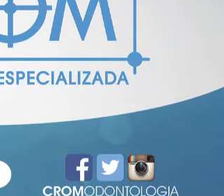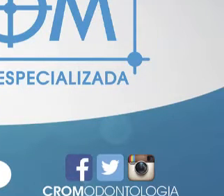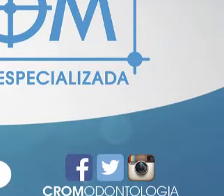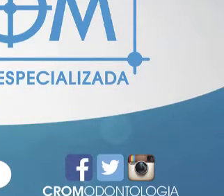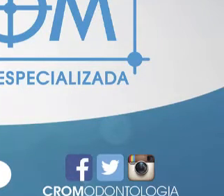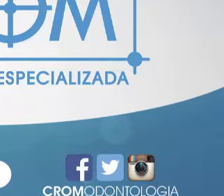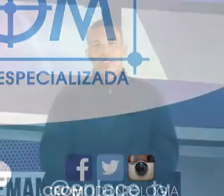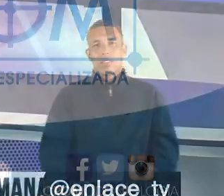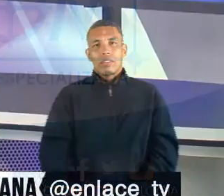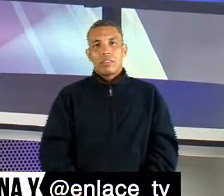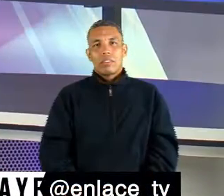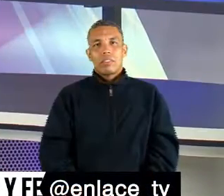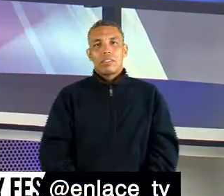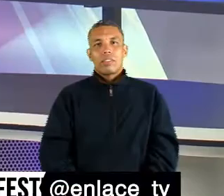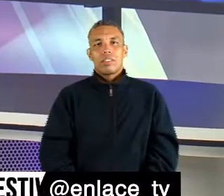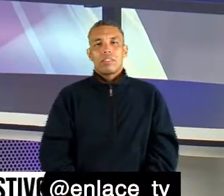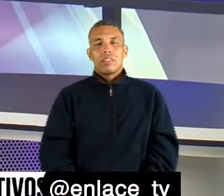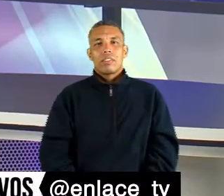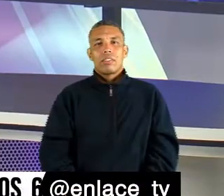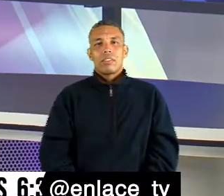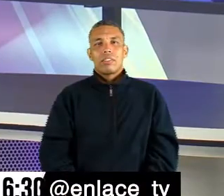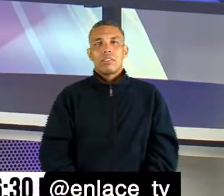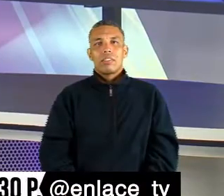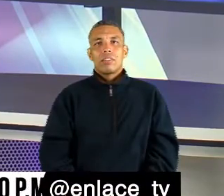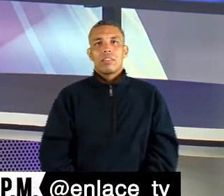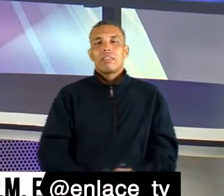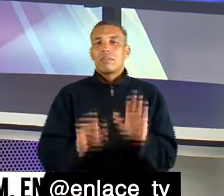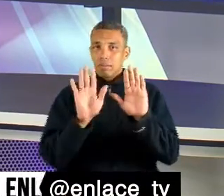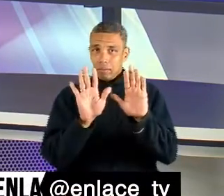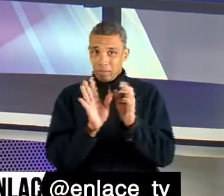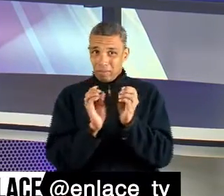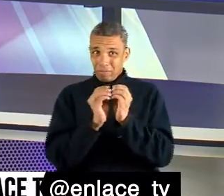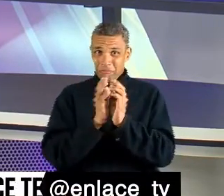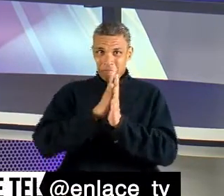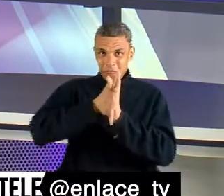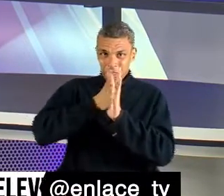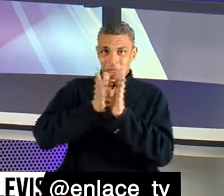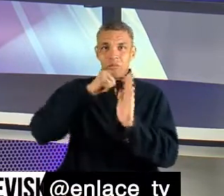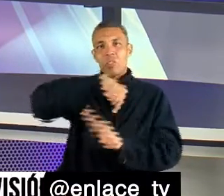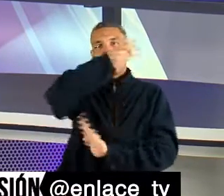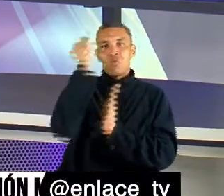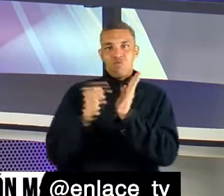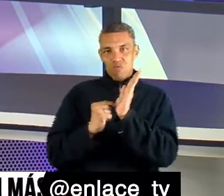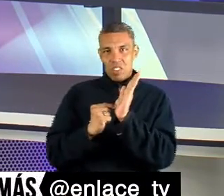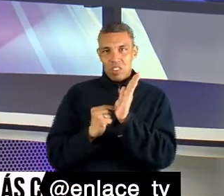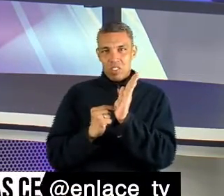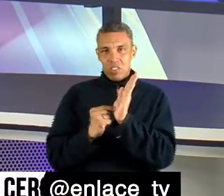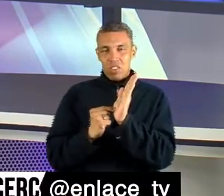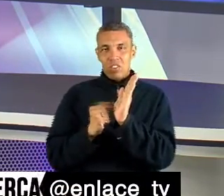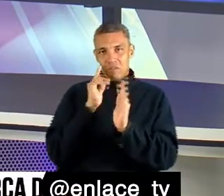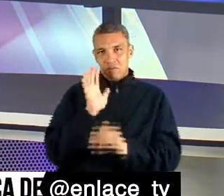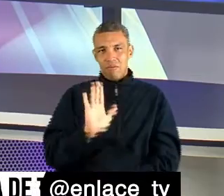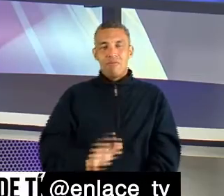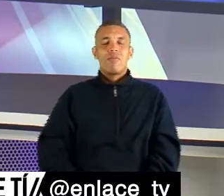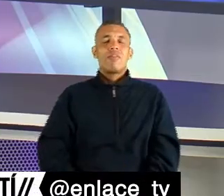Bermeja. Es momento de hacer una pausa y al regresar espere toda información al noticiero que usted quiere ver.